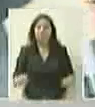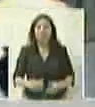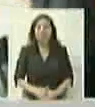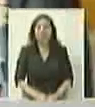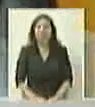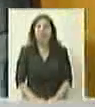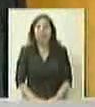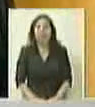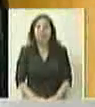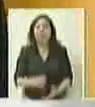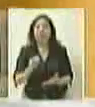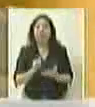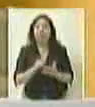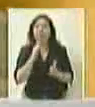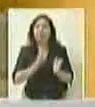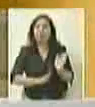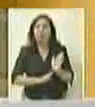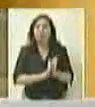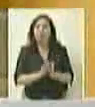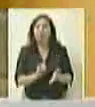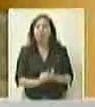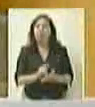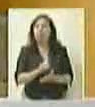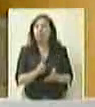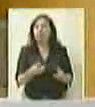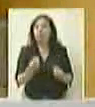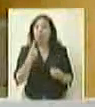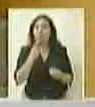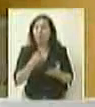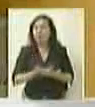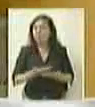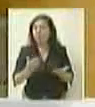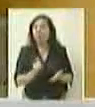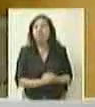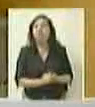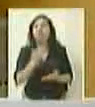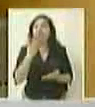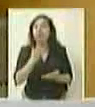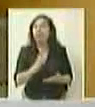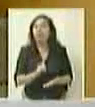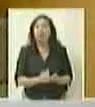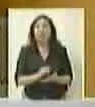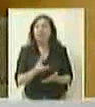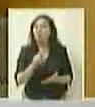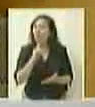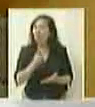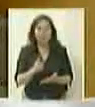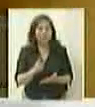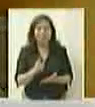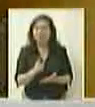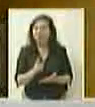brevemente. Creo que hay que destacar también, y ustedes como hombres de prensa lo saben, que no